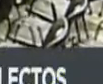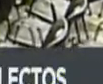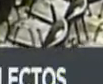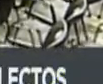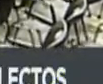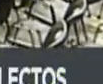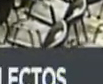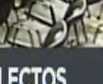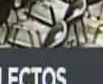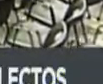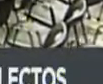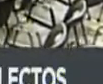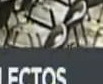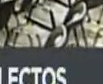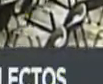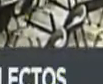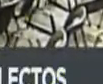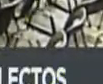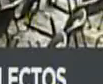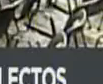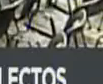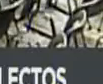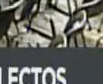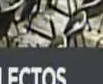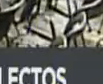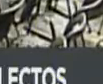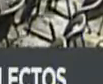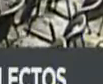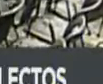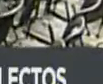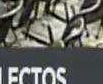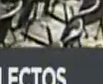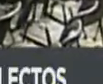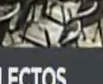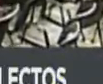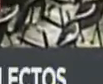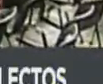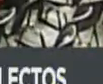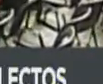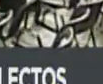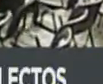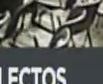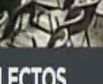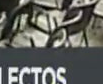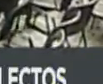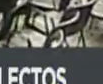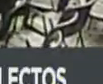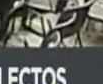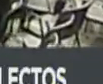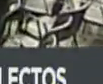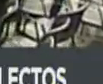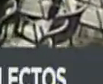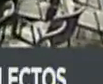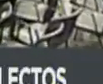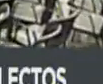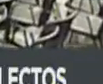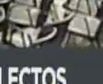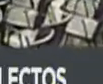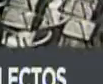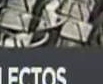electoral, nombrando también al proceso electoral venezolano uno de los más seguros, con más